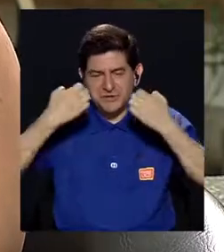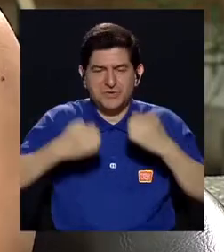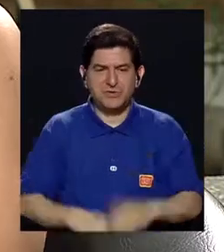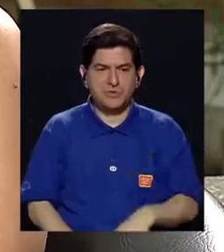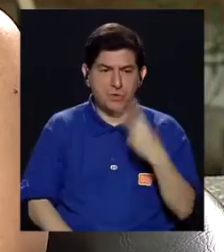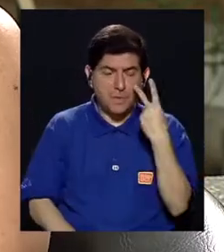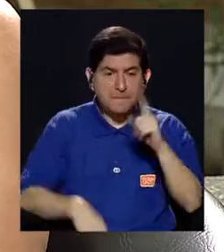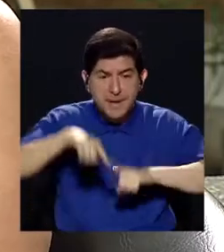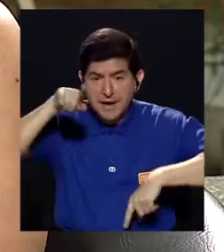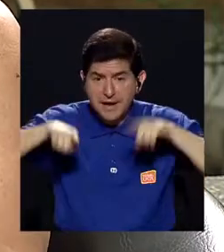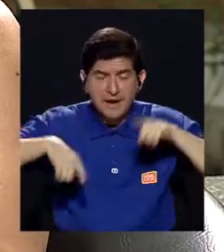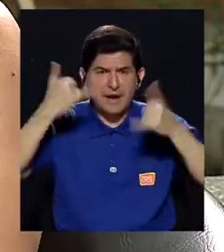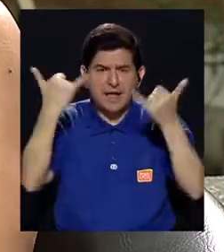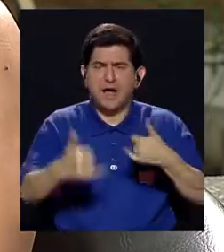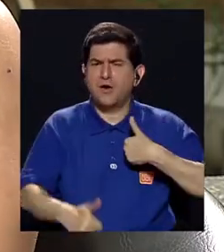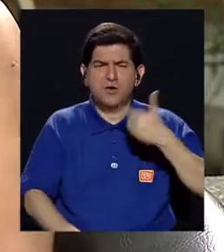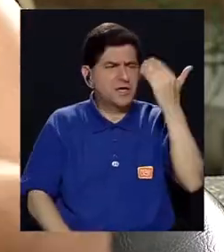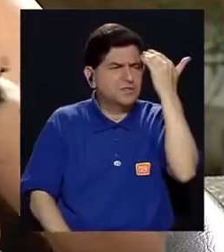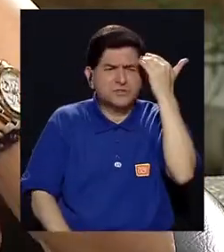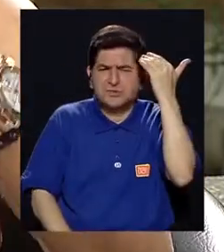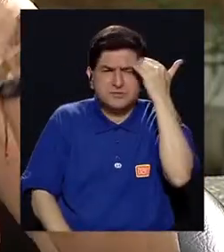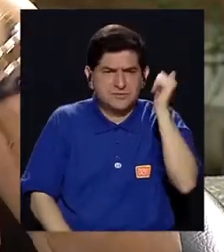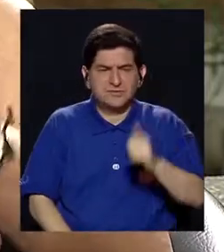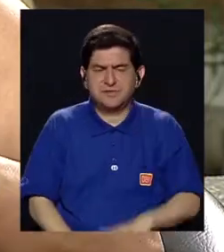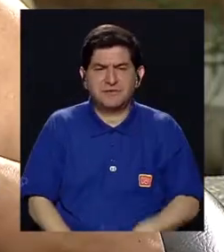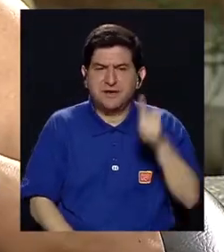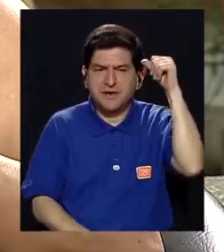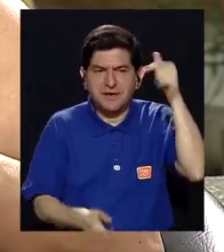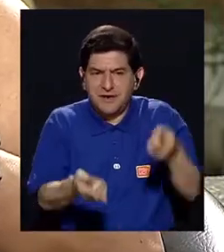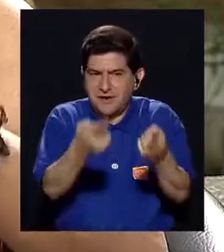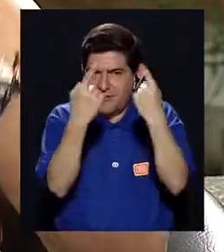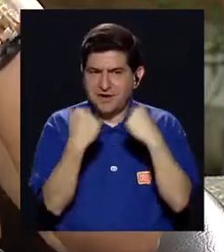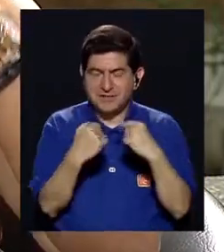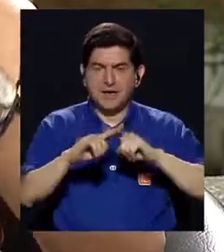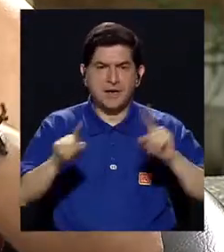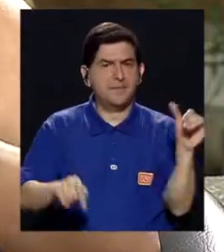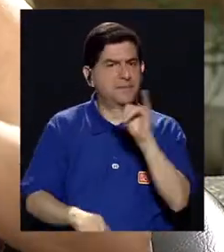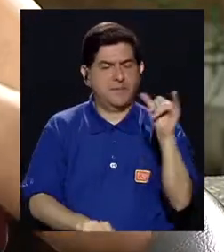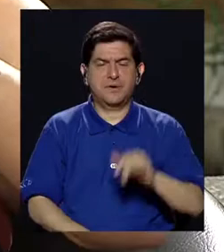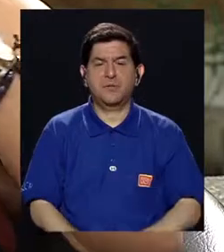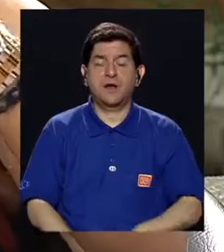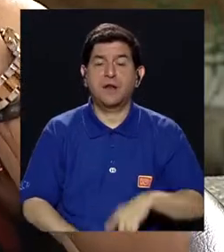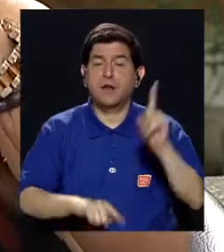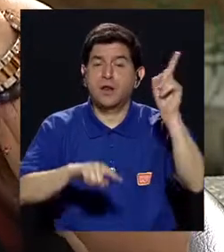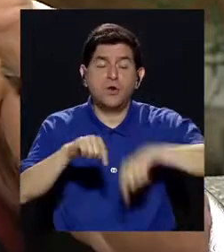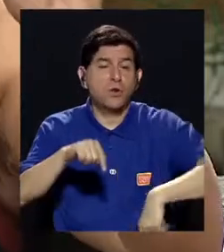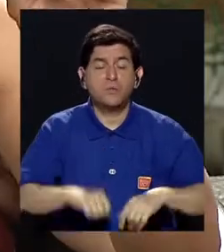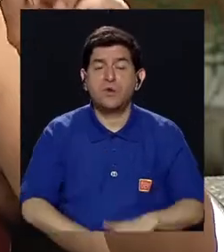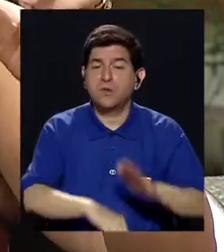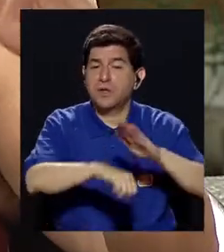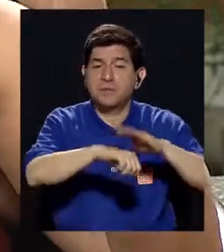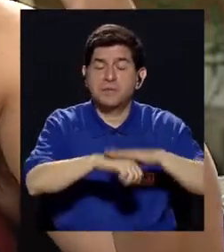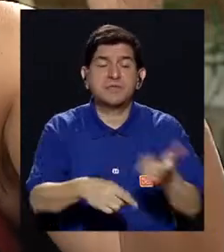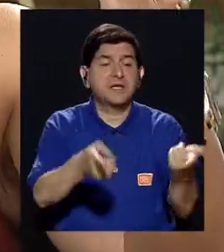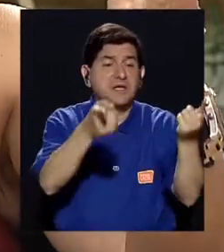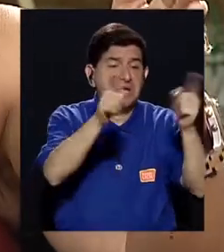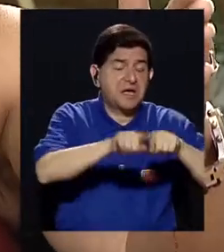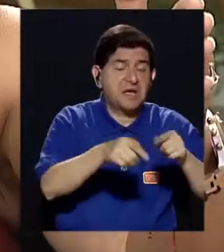la estadística, yo en este momento no me las traje, pero volvemos otra vez a lo mismo. No podemos permitir que porque en unos